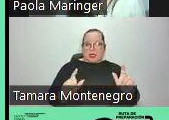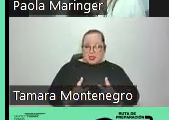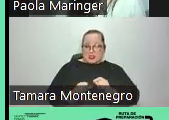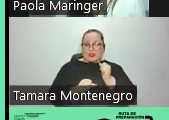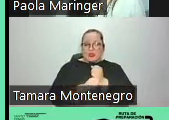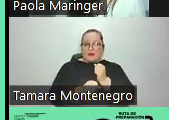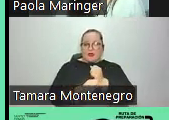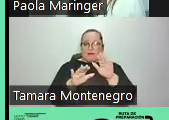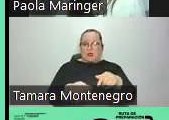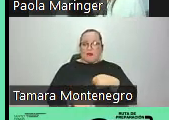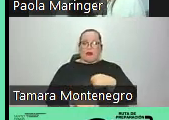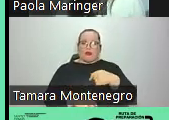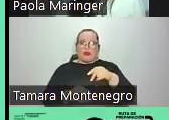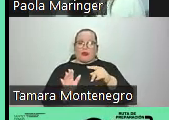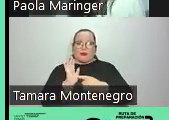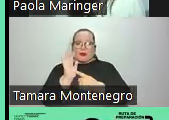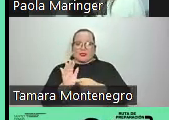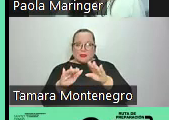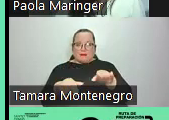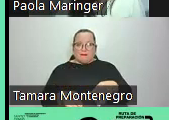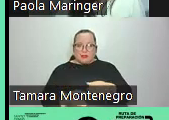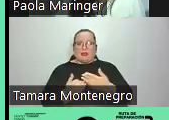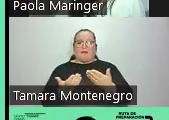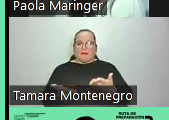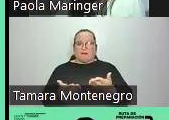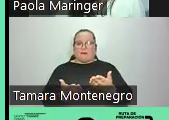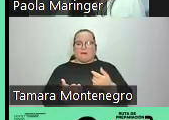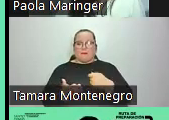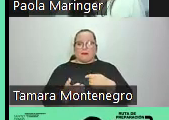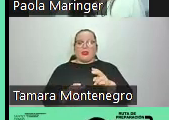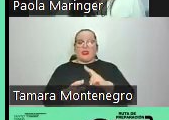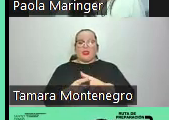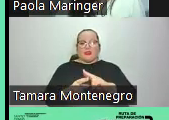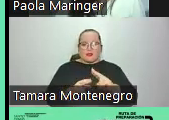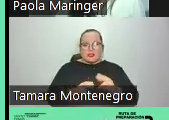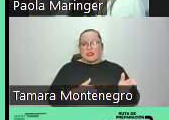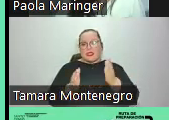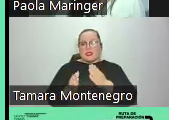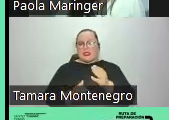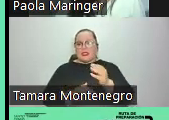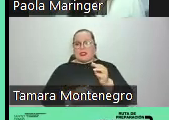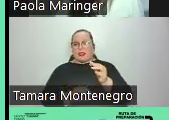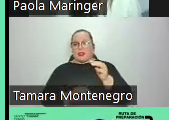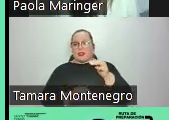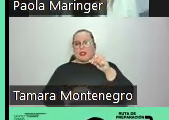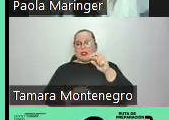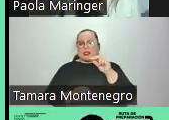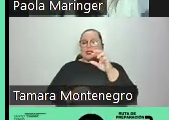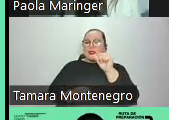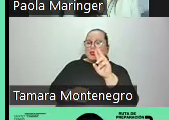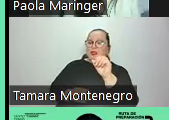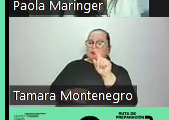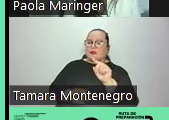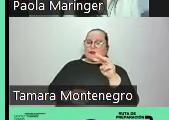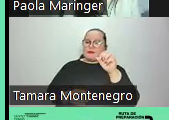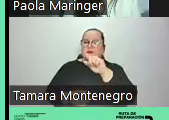al principio, también como Luis Sanguino, parte de la coordinación, y también nos acompaña alguien que hace una labor fundamental en todo lo